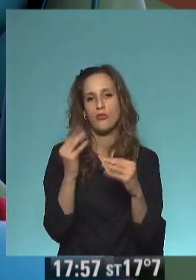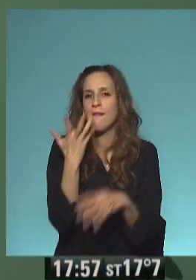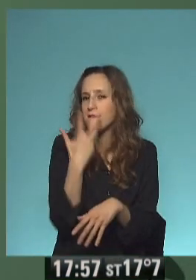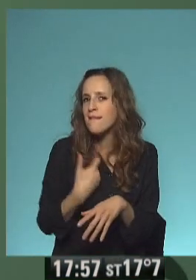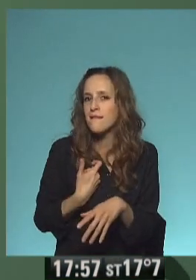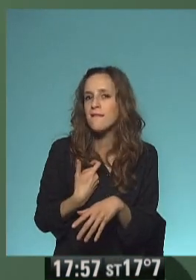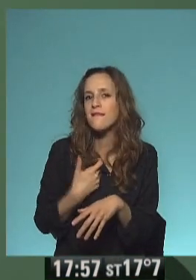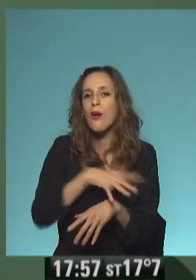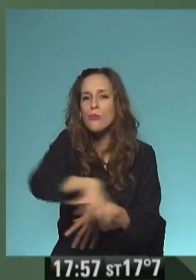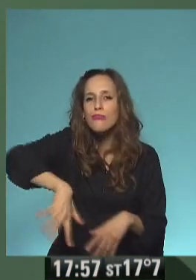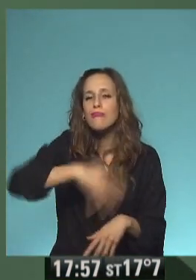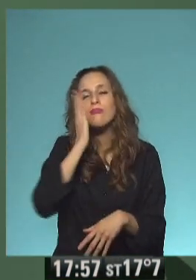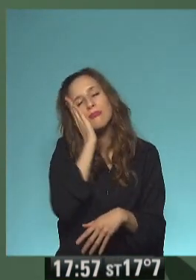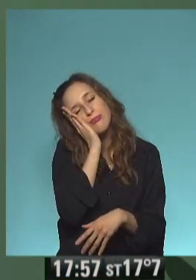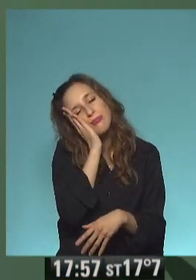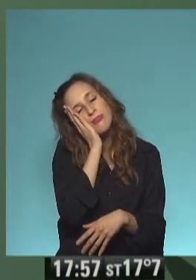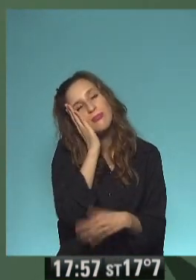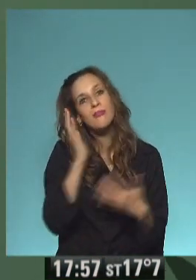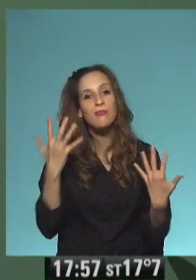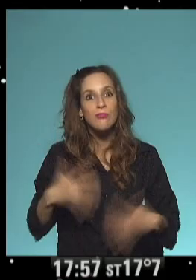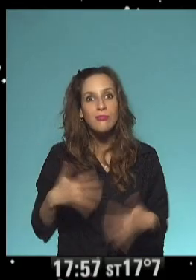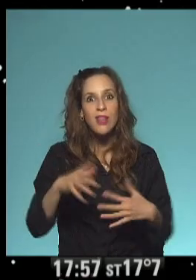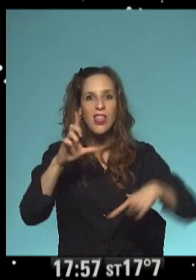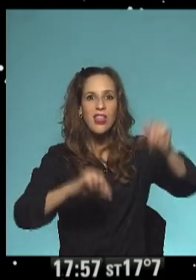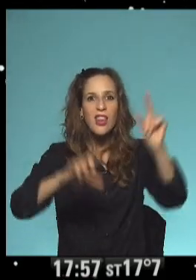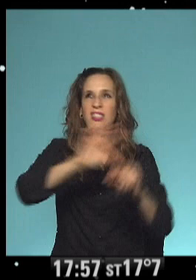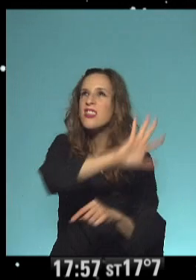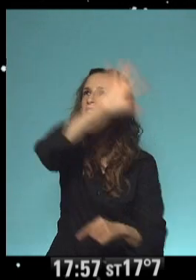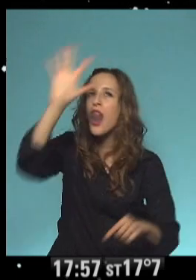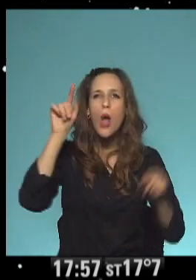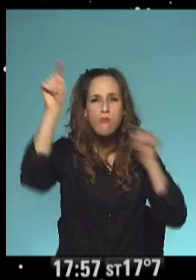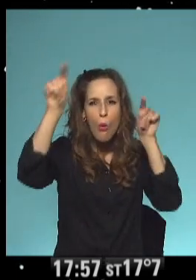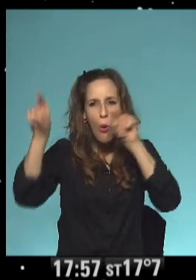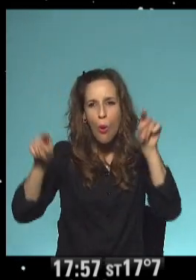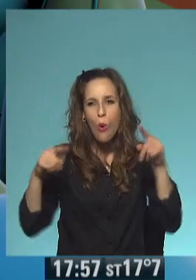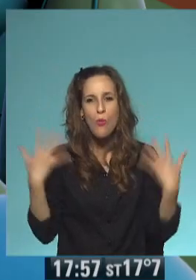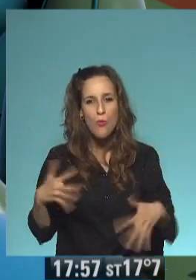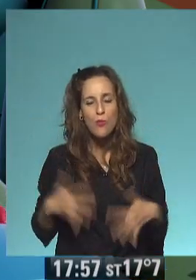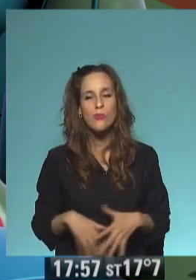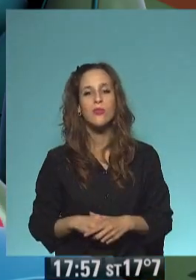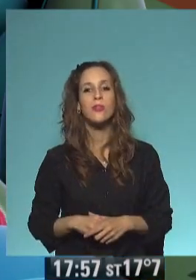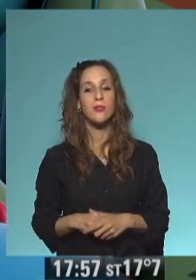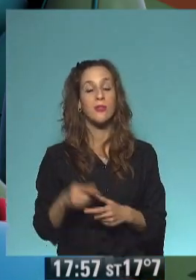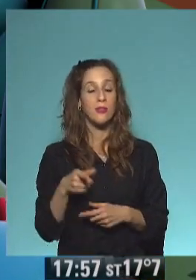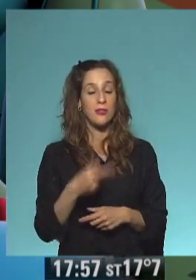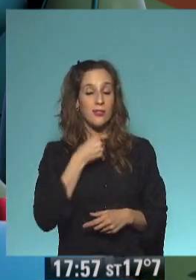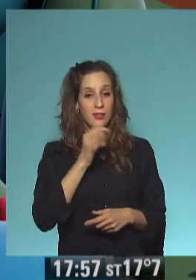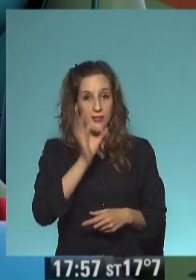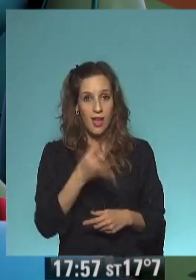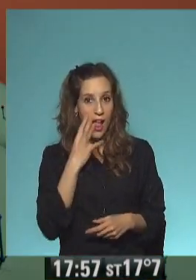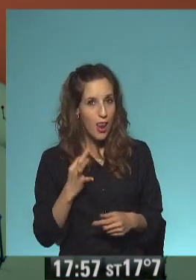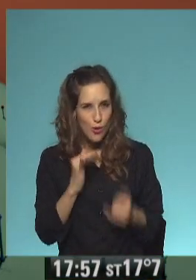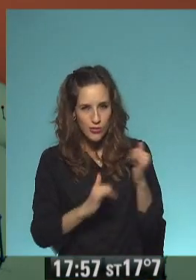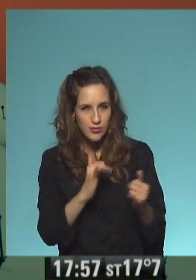estrellas. Nunca había visto tantas. Son muchísimas. ¿Quieren saber un secreto? Sí, sí,